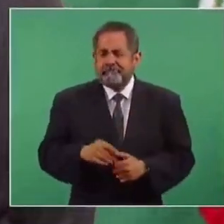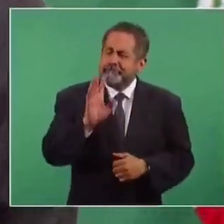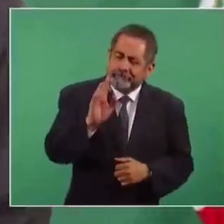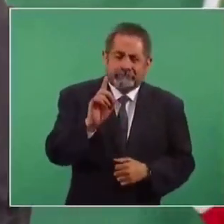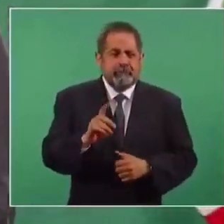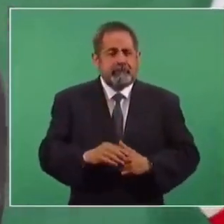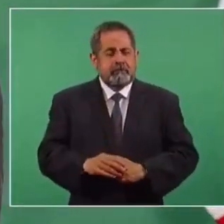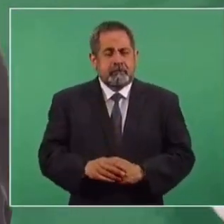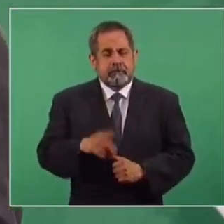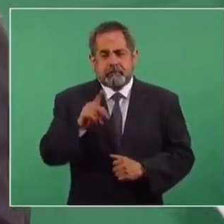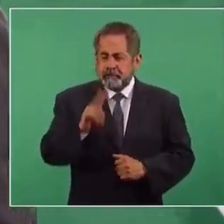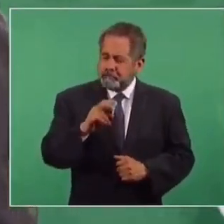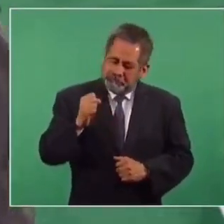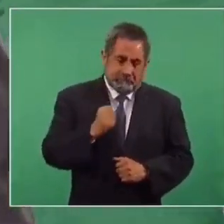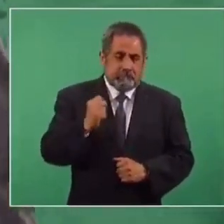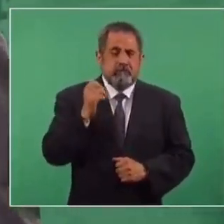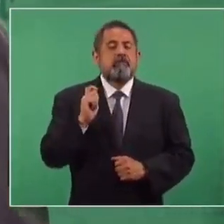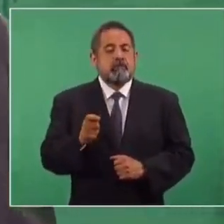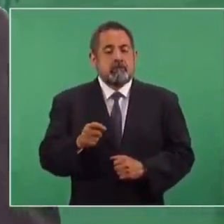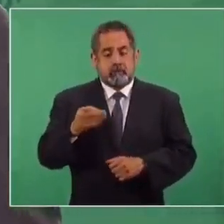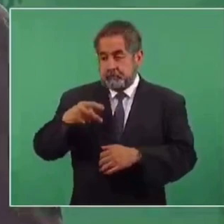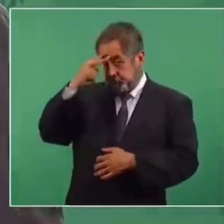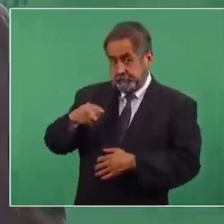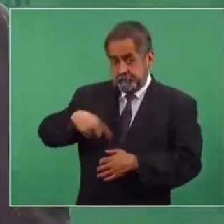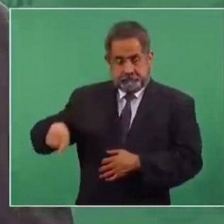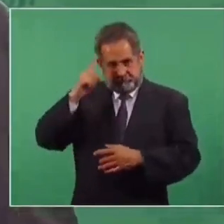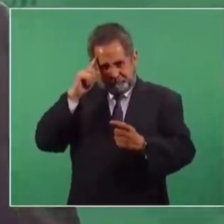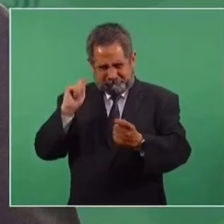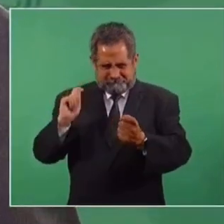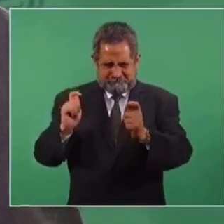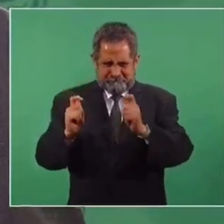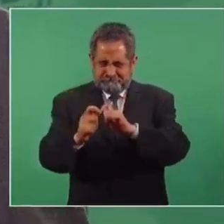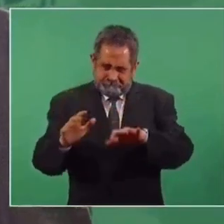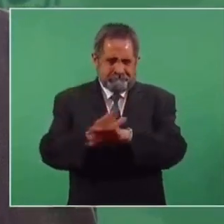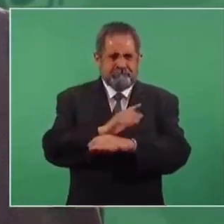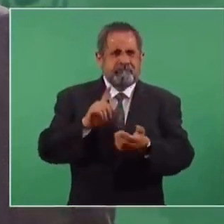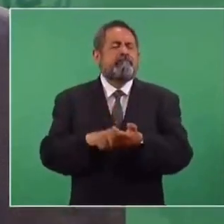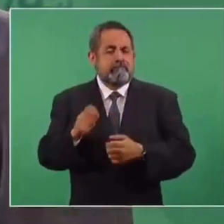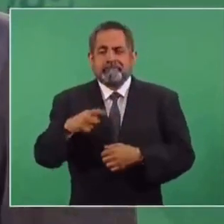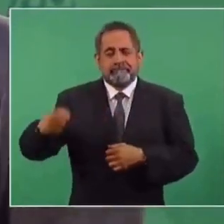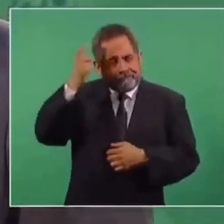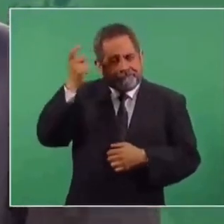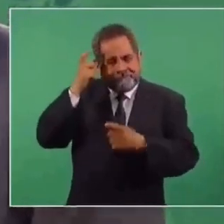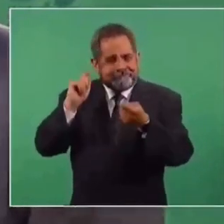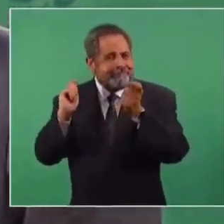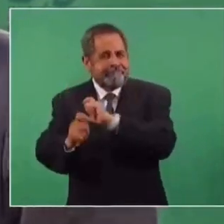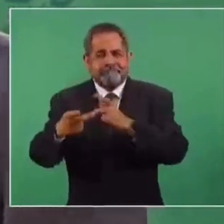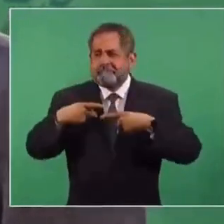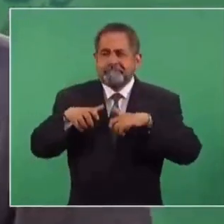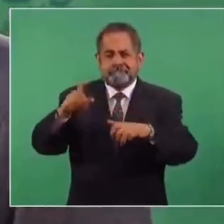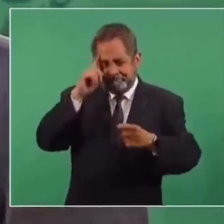más que afortunadamente el cambio en México es un cambio, como lo he dicho en otras ocasiones, de mentalidad. Y eso